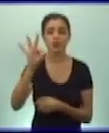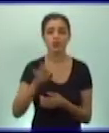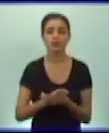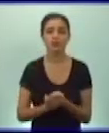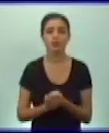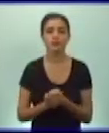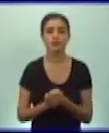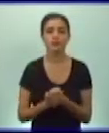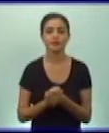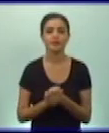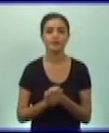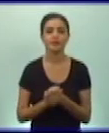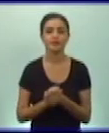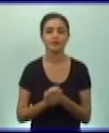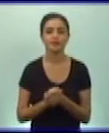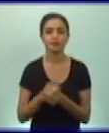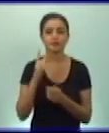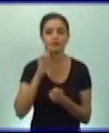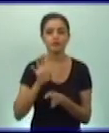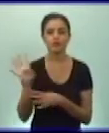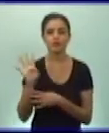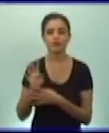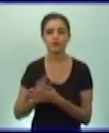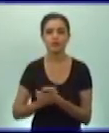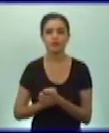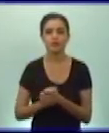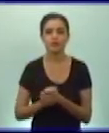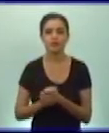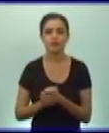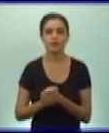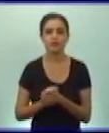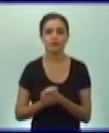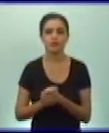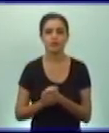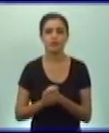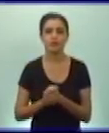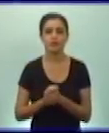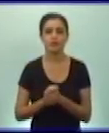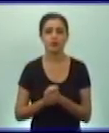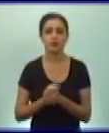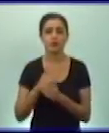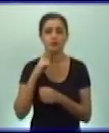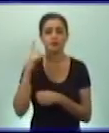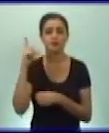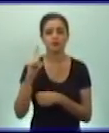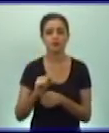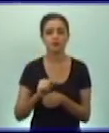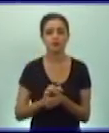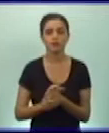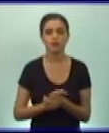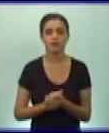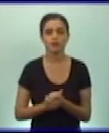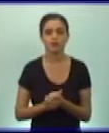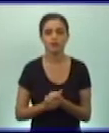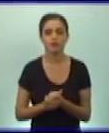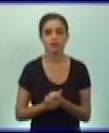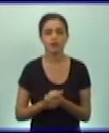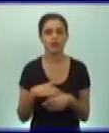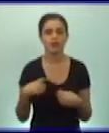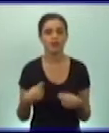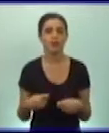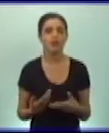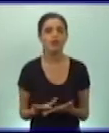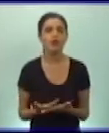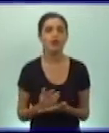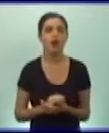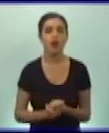nacidos vivos. Estamos hablando de una tasa más baja que la de muchos países desarrollados. Y esto se debe a los esfuerzos que ha